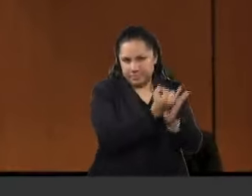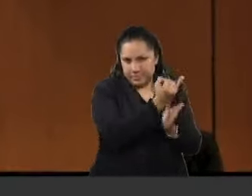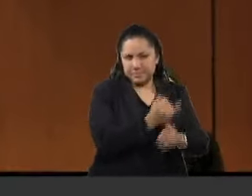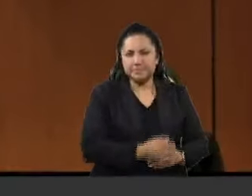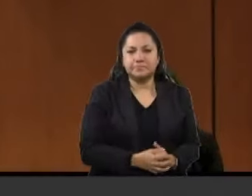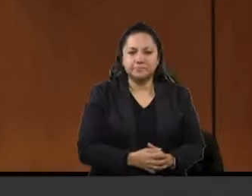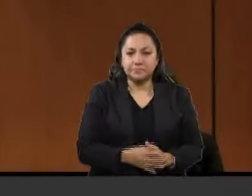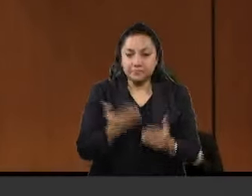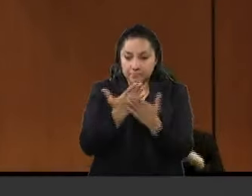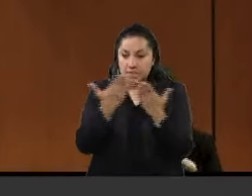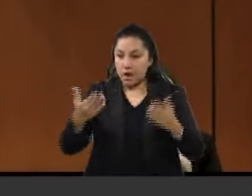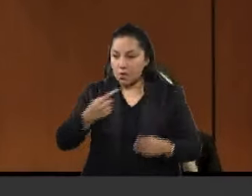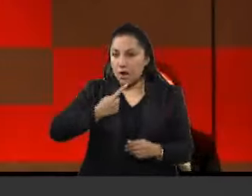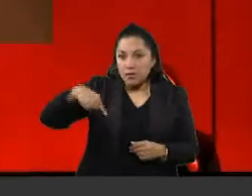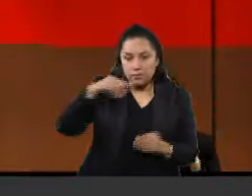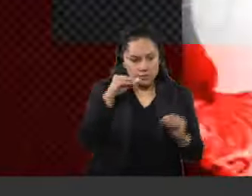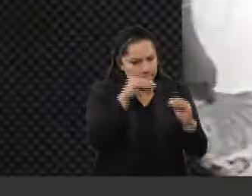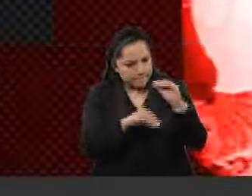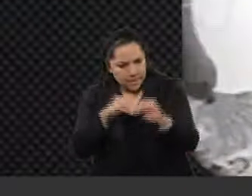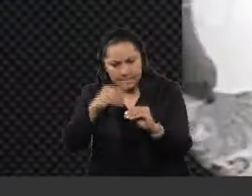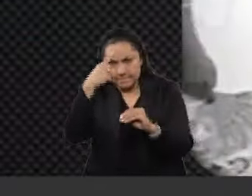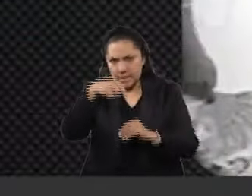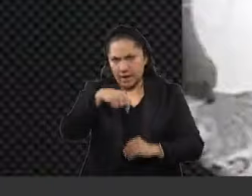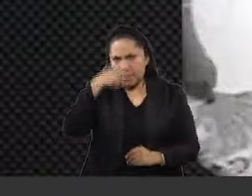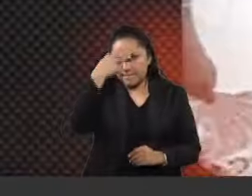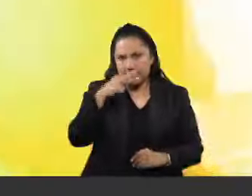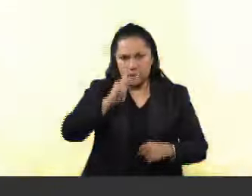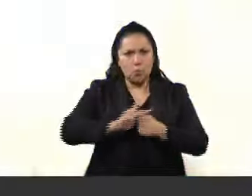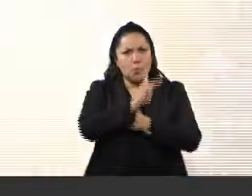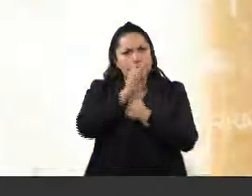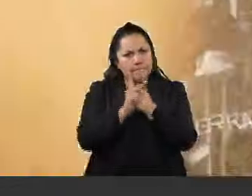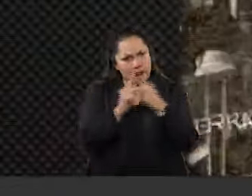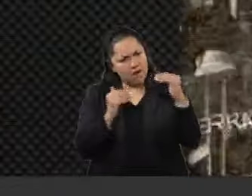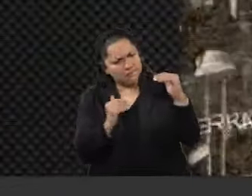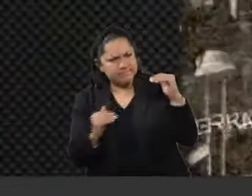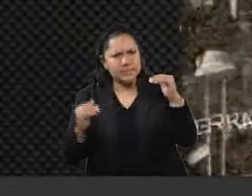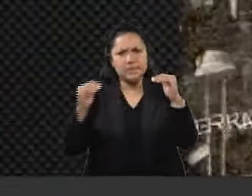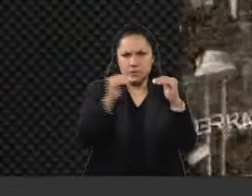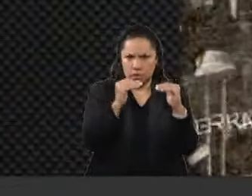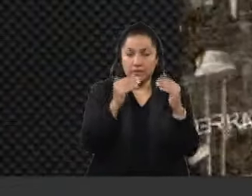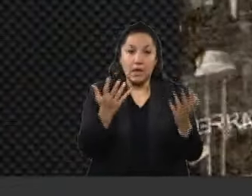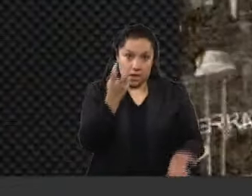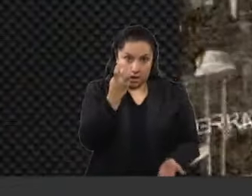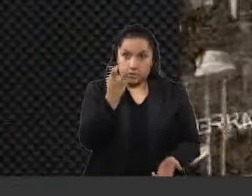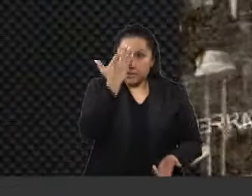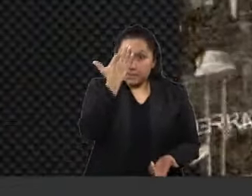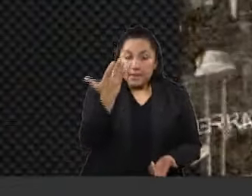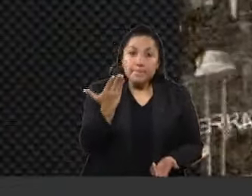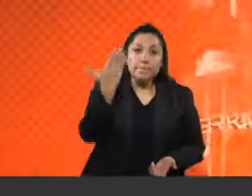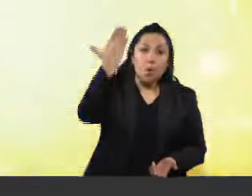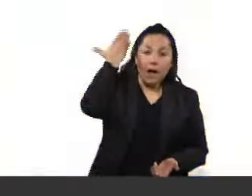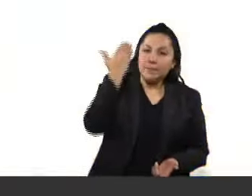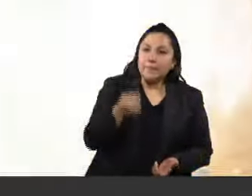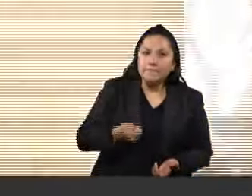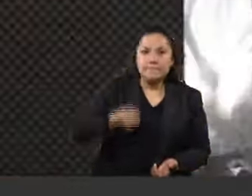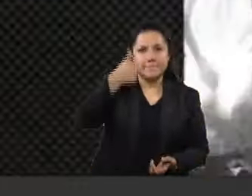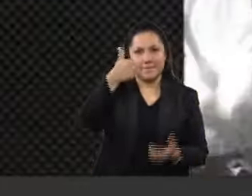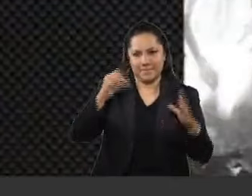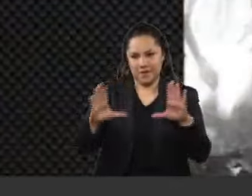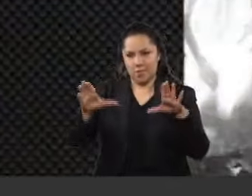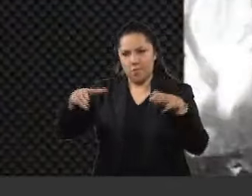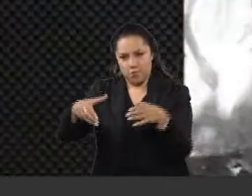igualitario que nos permita consolidar las aspiraciones que se plantearon las mujeres del primer Consejo Feminista